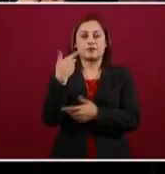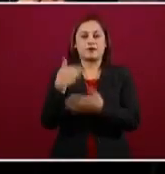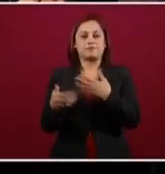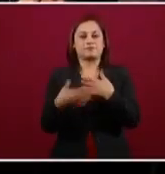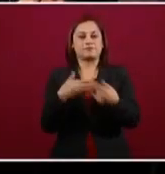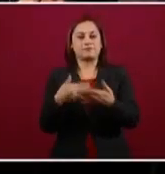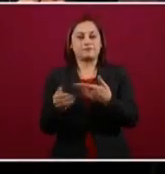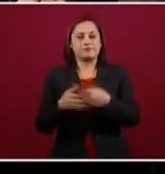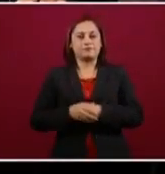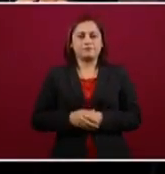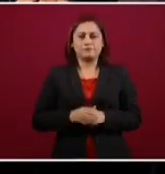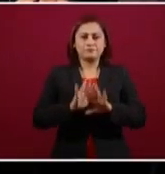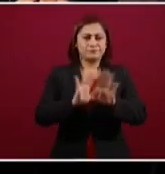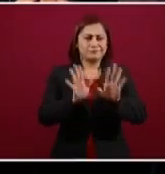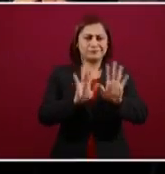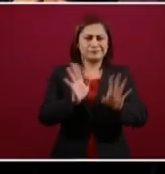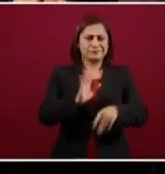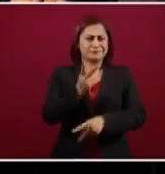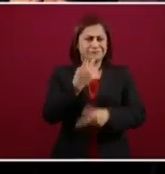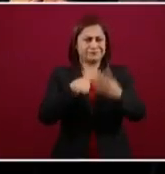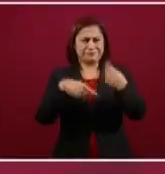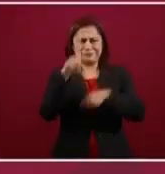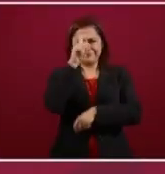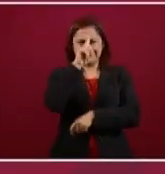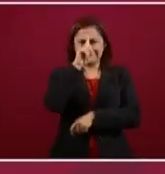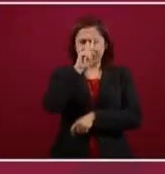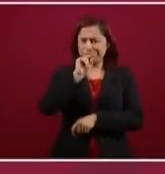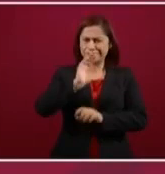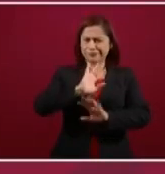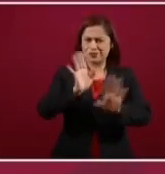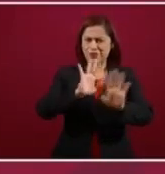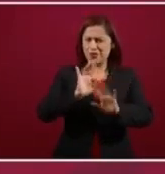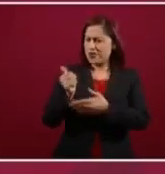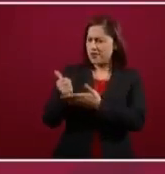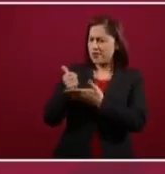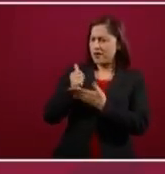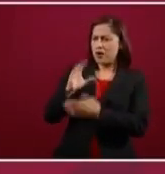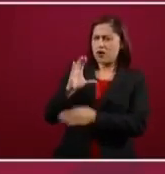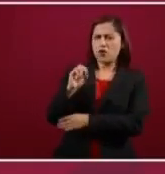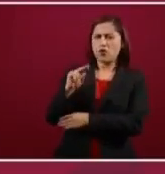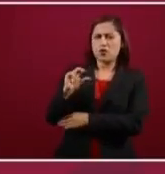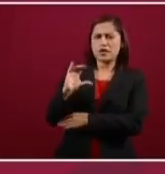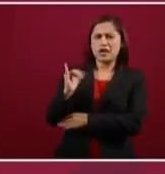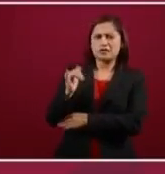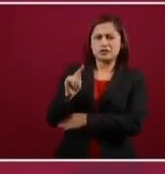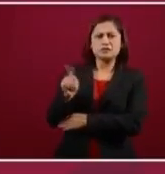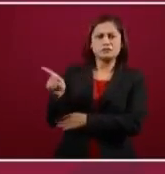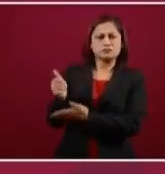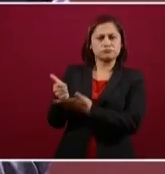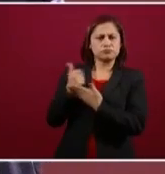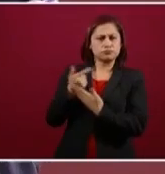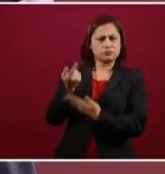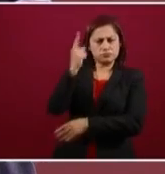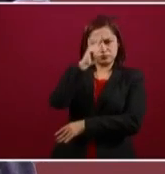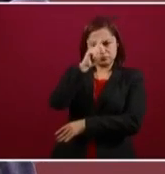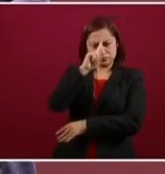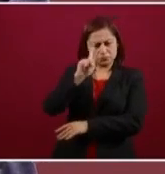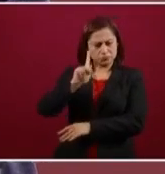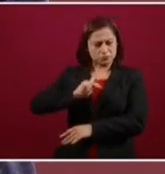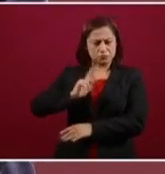No, ahí está el CONACYT, a mí me asesora el CONACYT y ahí están los científicos y